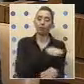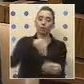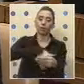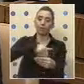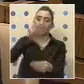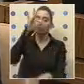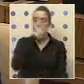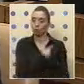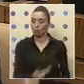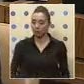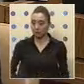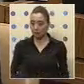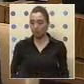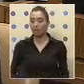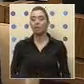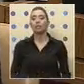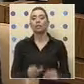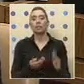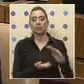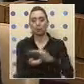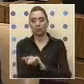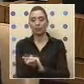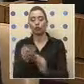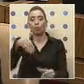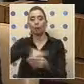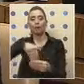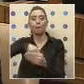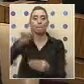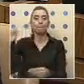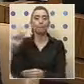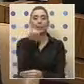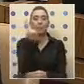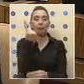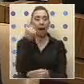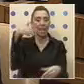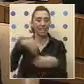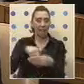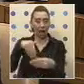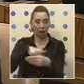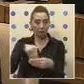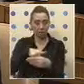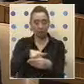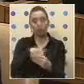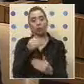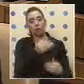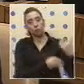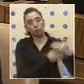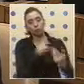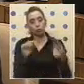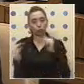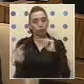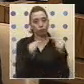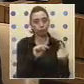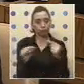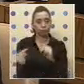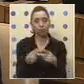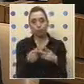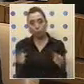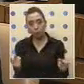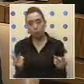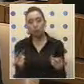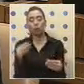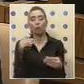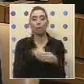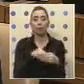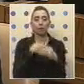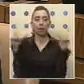presidencial. Se sometió a primarias. Las primarias fue además parte de un proceso de debate público, primarias, etcétera,